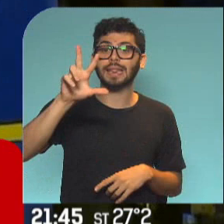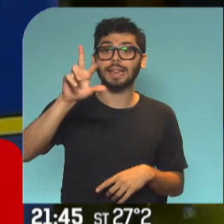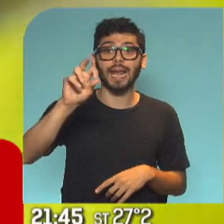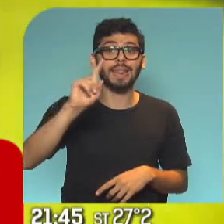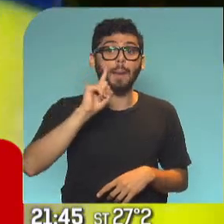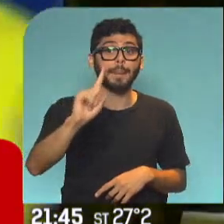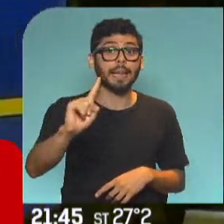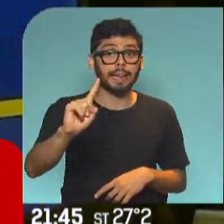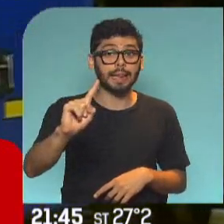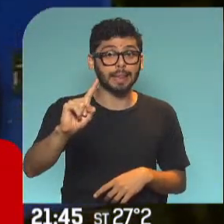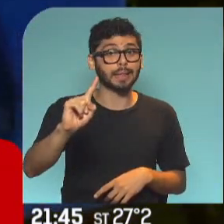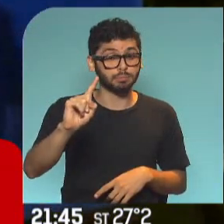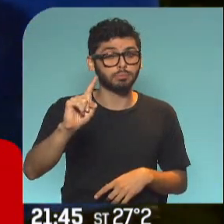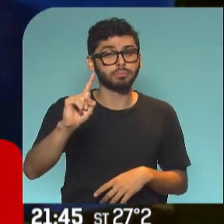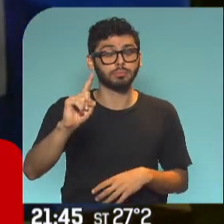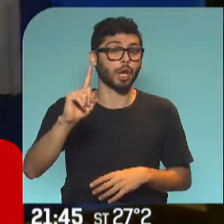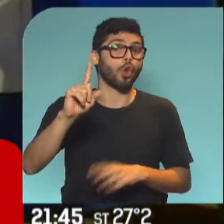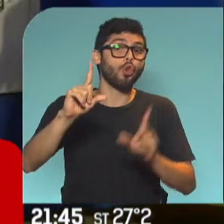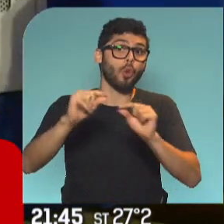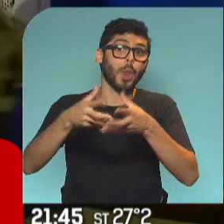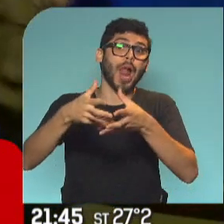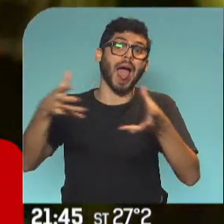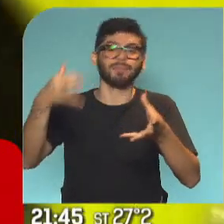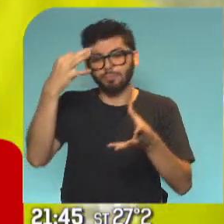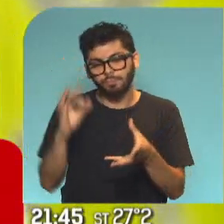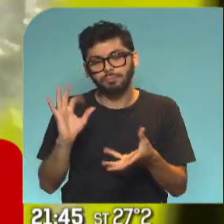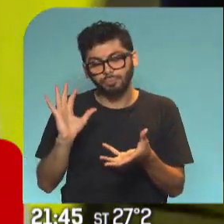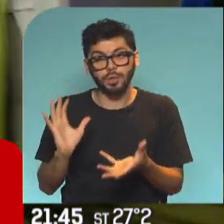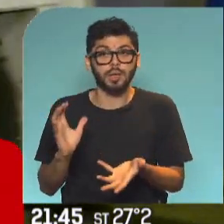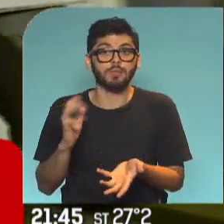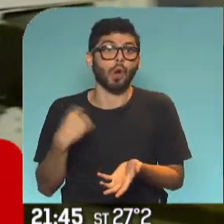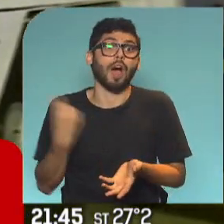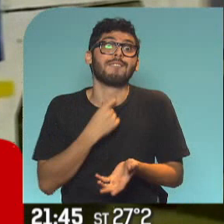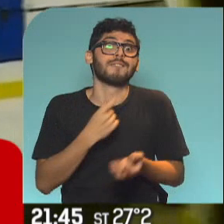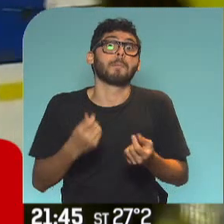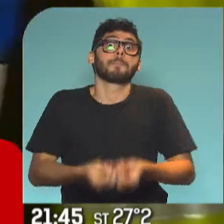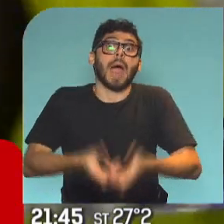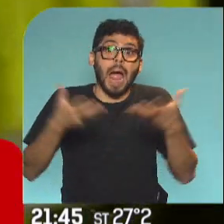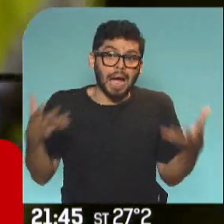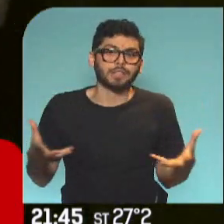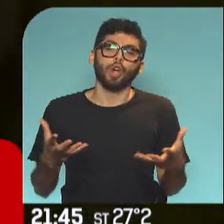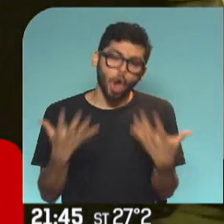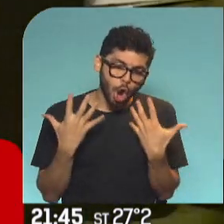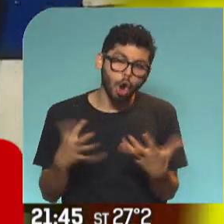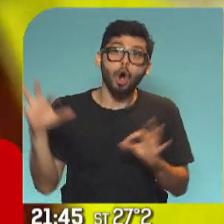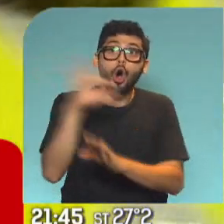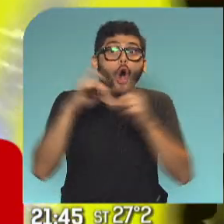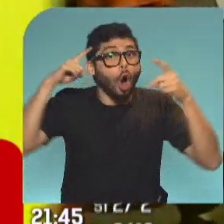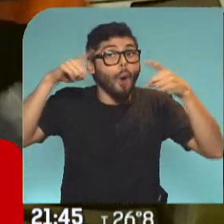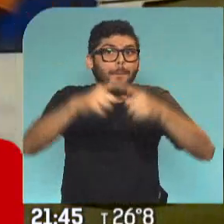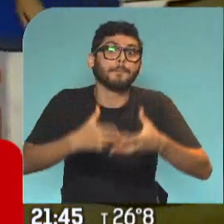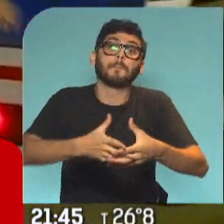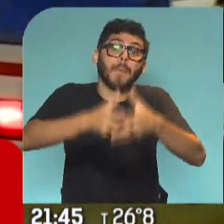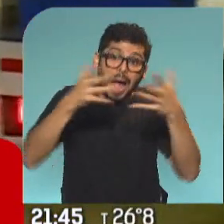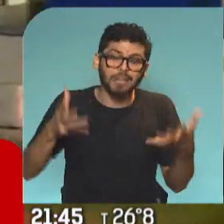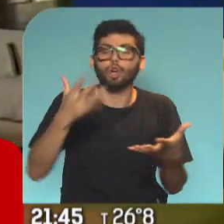estamos hablando de un número alto. Obviamente que es muy bajo de acuerdo a lo que se espera, de acuerdo a lo que se necesita, de acuerdo a lo que se proyecta y lo que se desea,